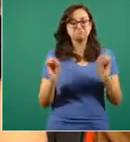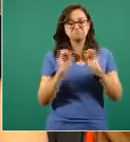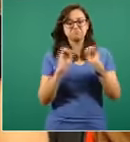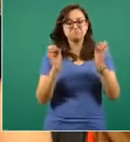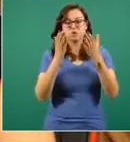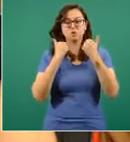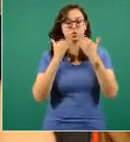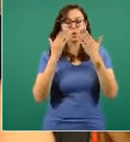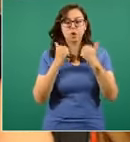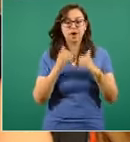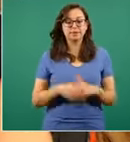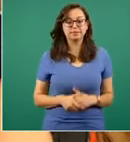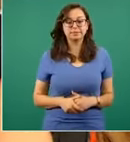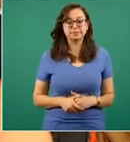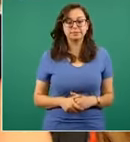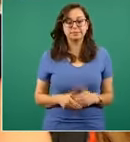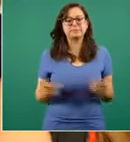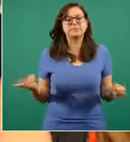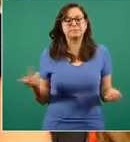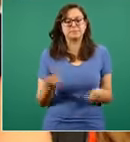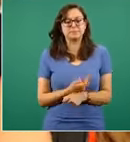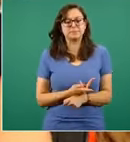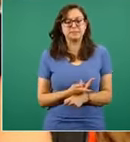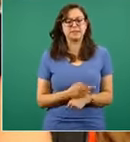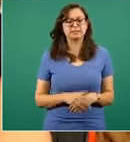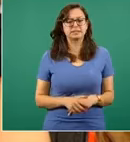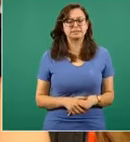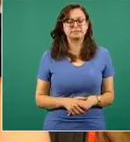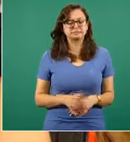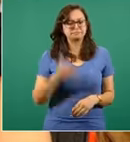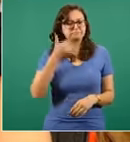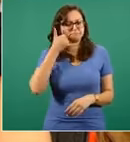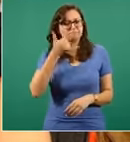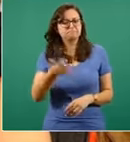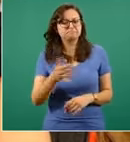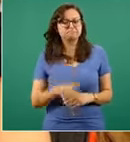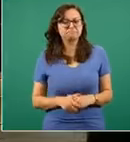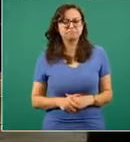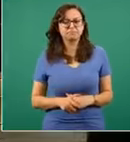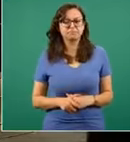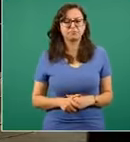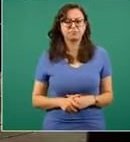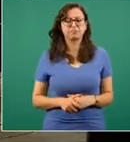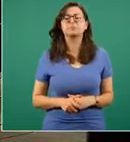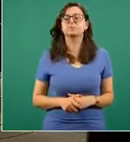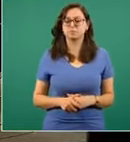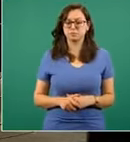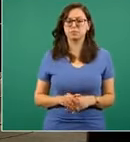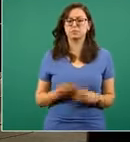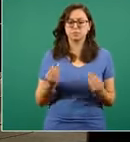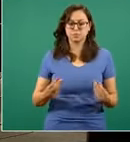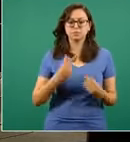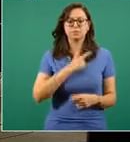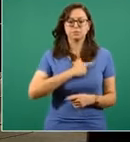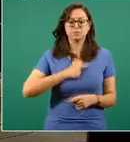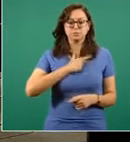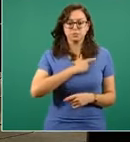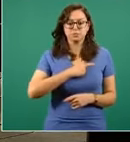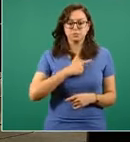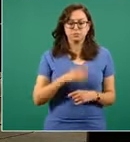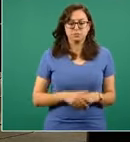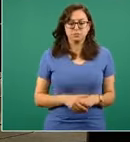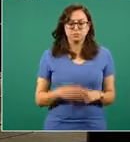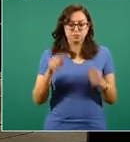estar deambulando. ¿Qué está pasando con estos teléfonos? Gracias. Claro, con mucho gusto. En relación a las